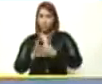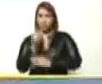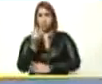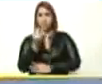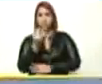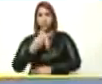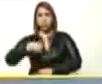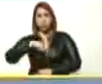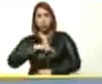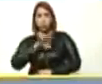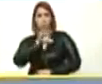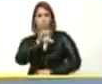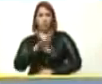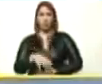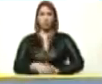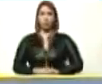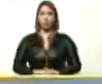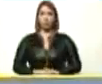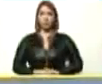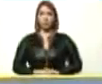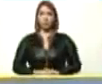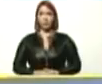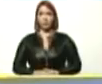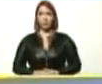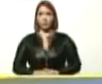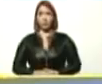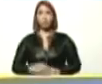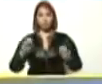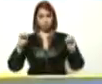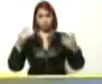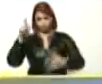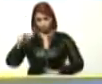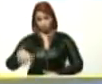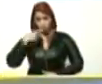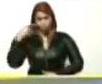nuestra república, brillante, Arle, verdaderamente,